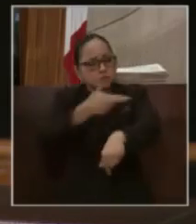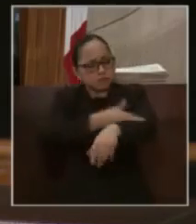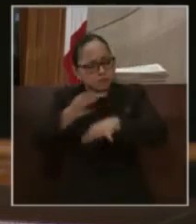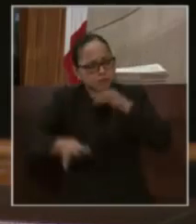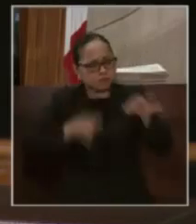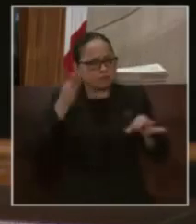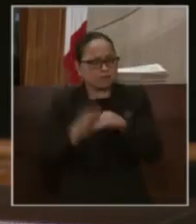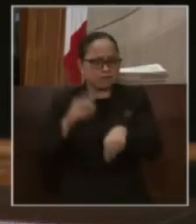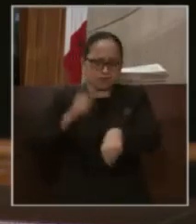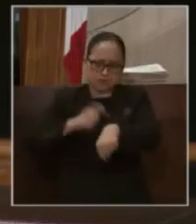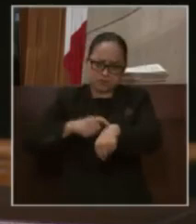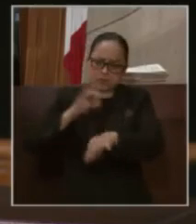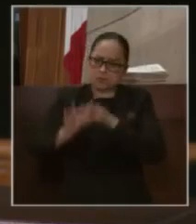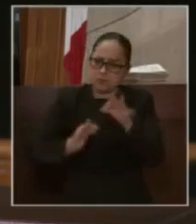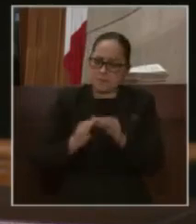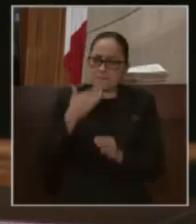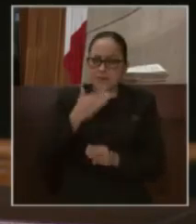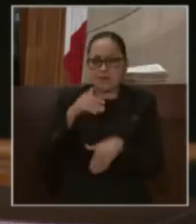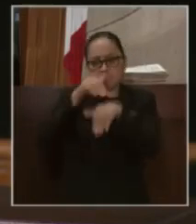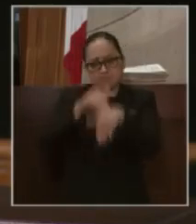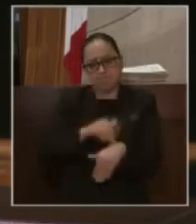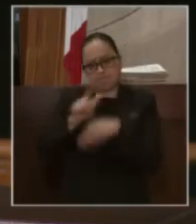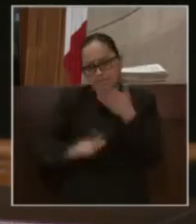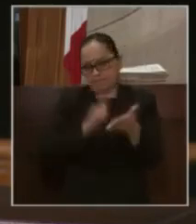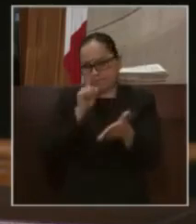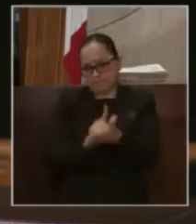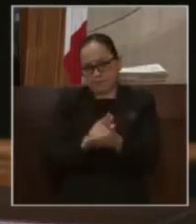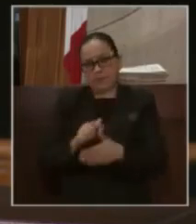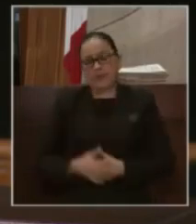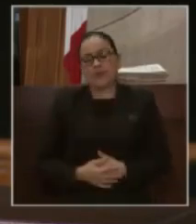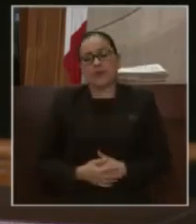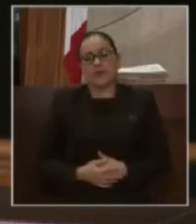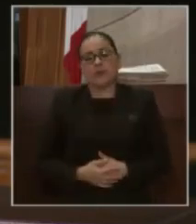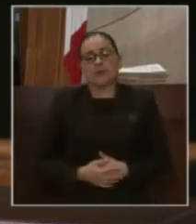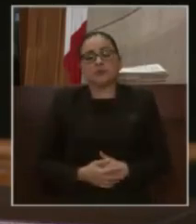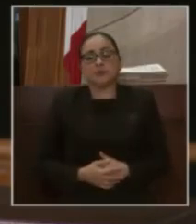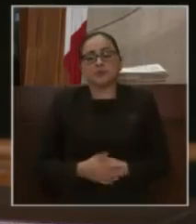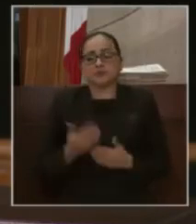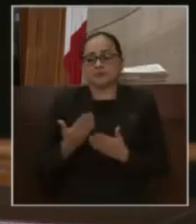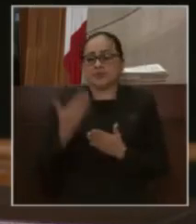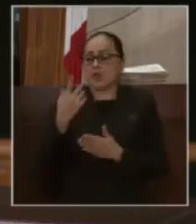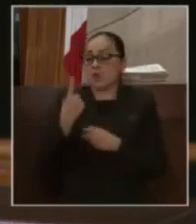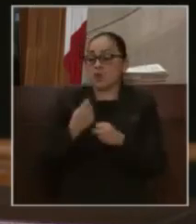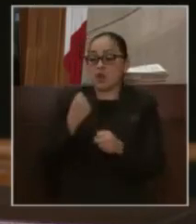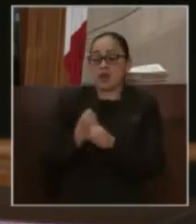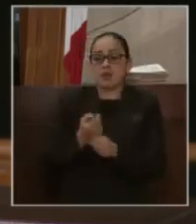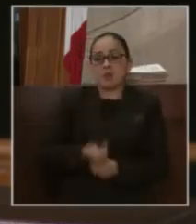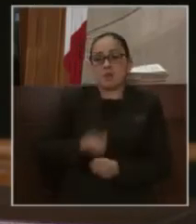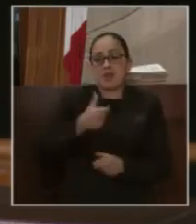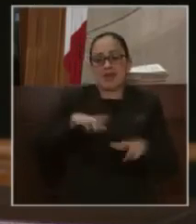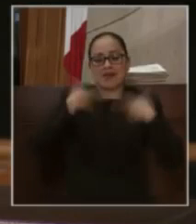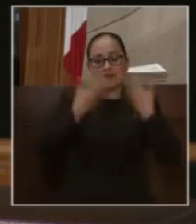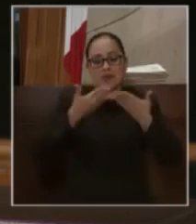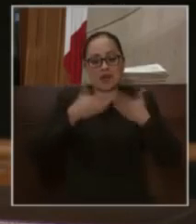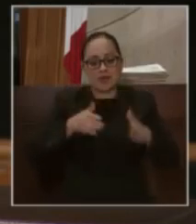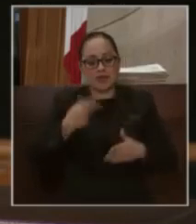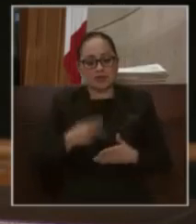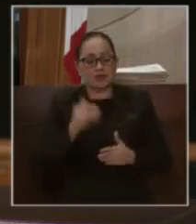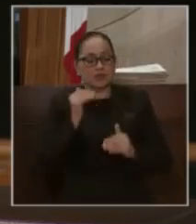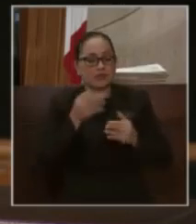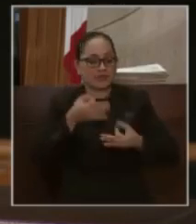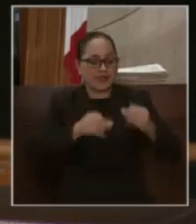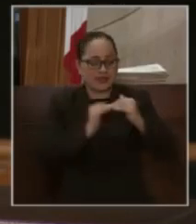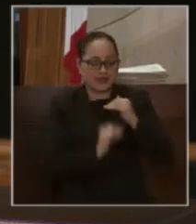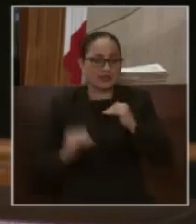y forma y con pleno apego a derecho. Hace casi un año, en la primera sesión de esta Sala